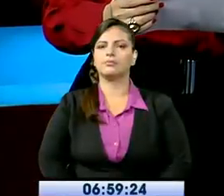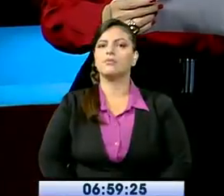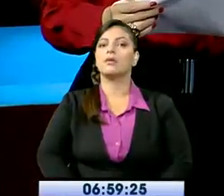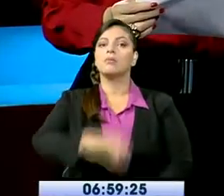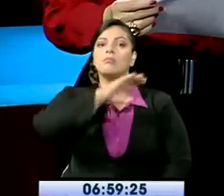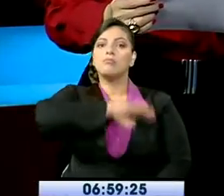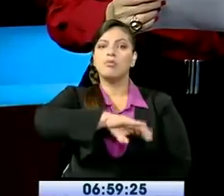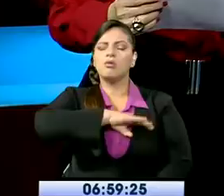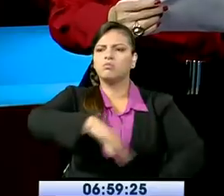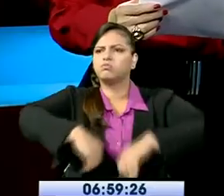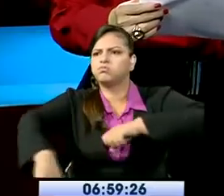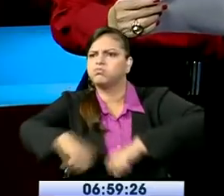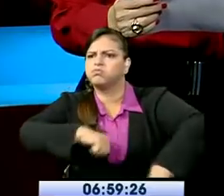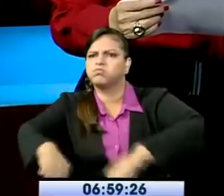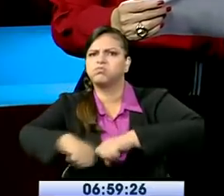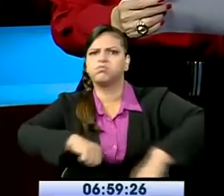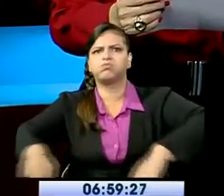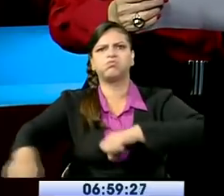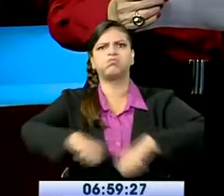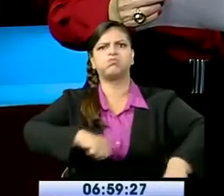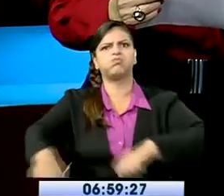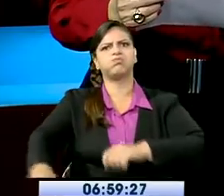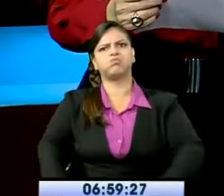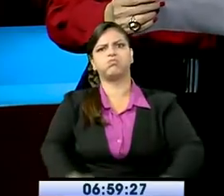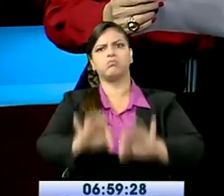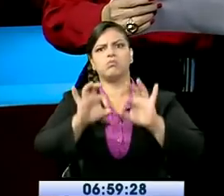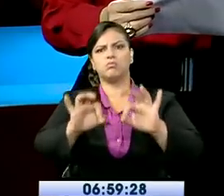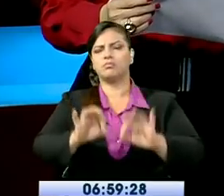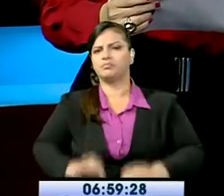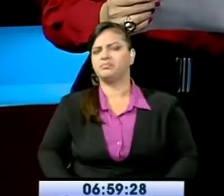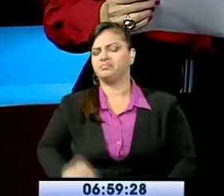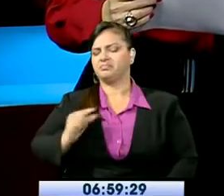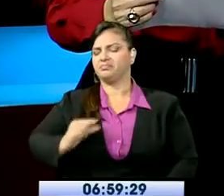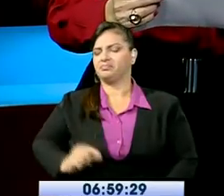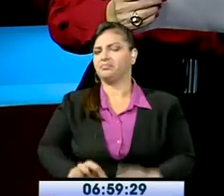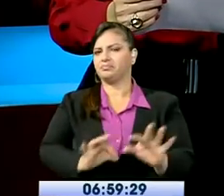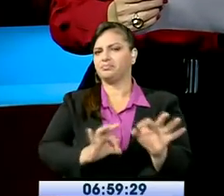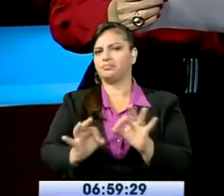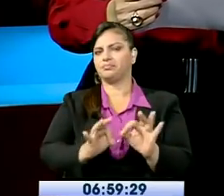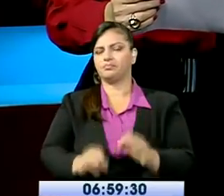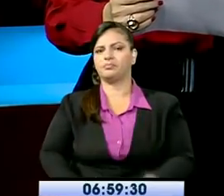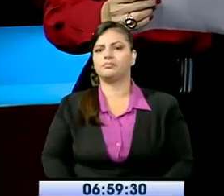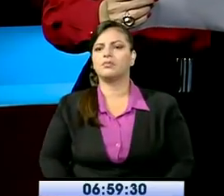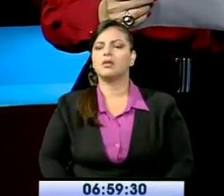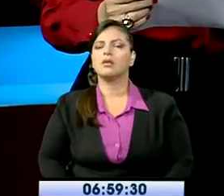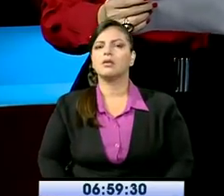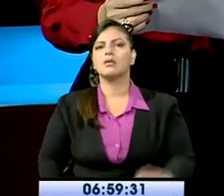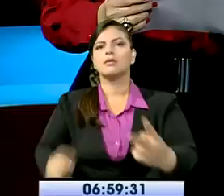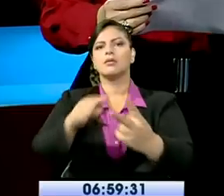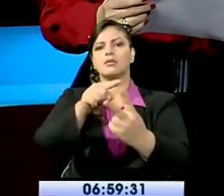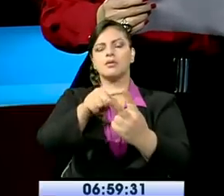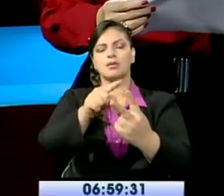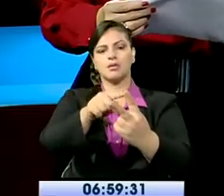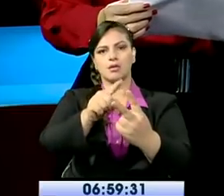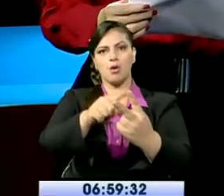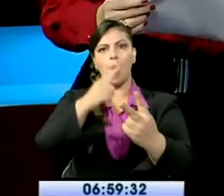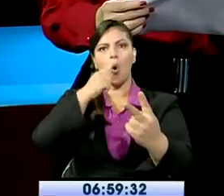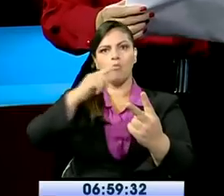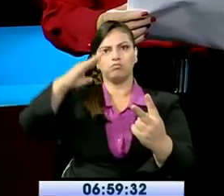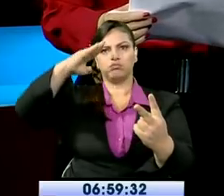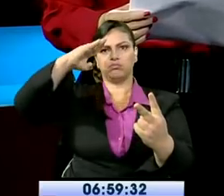operativo que permitió, escuchen bien, que un marino y un agente de la Policía Nacional fueran